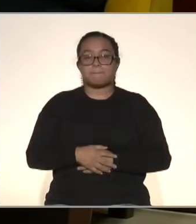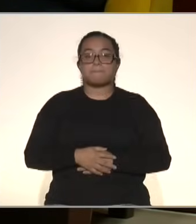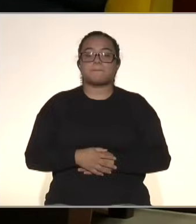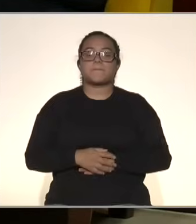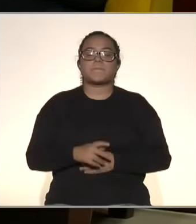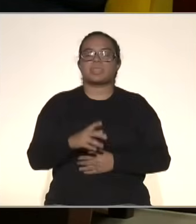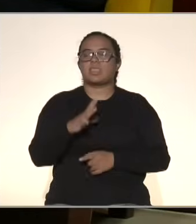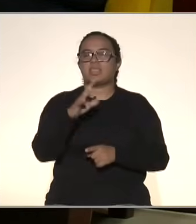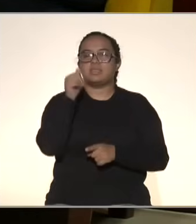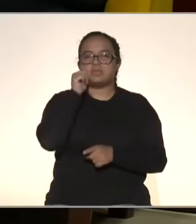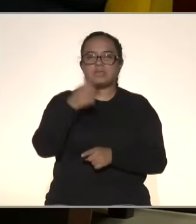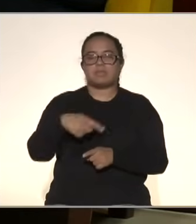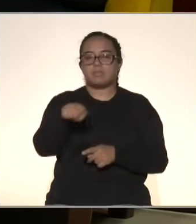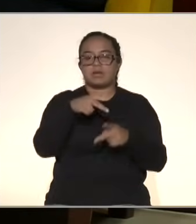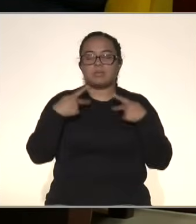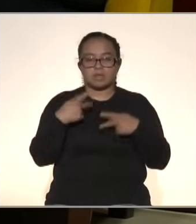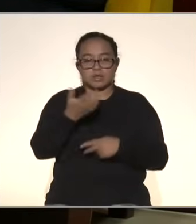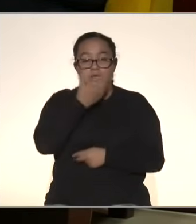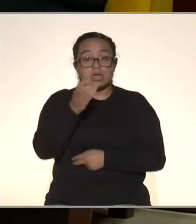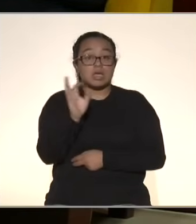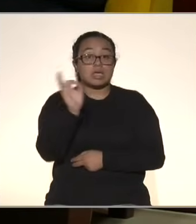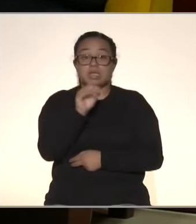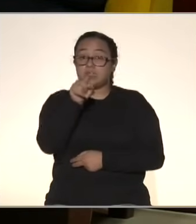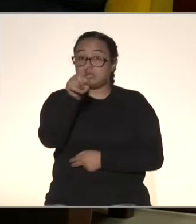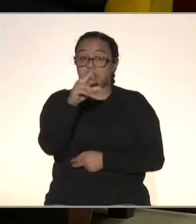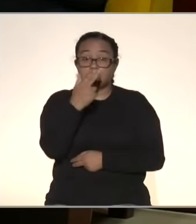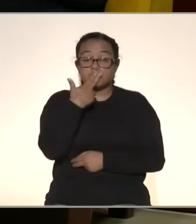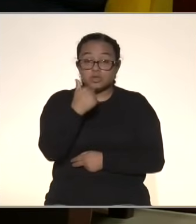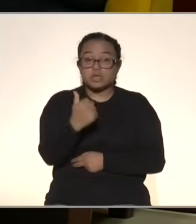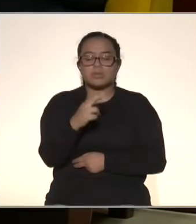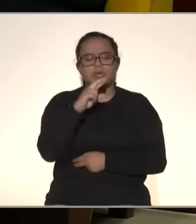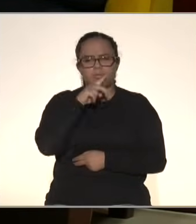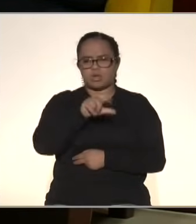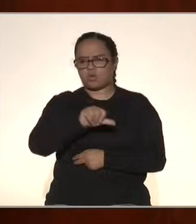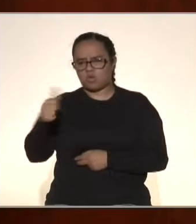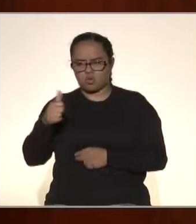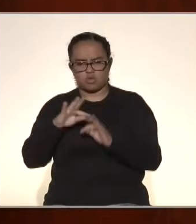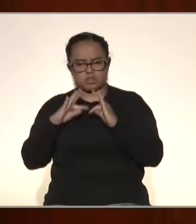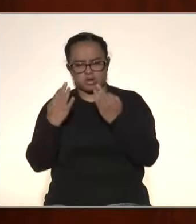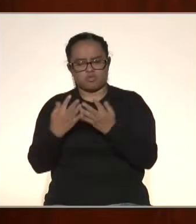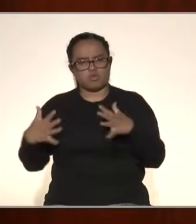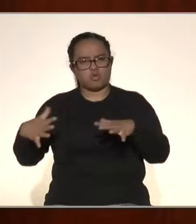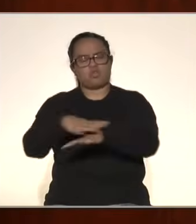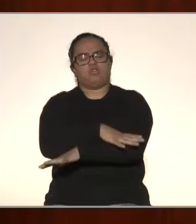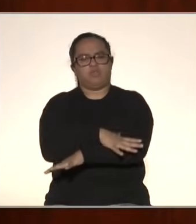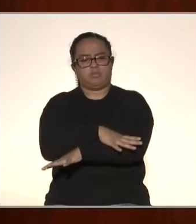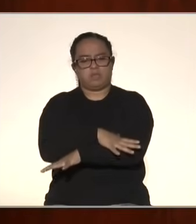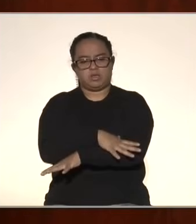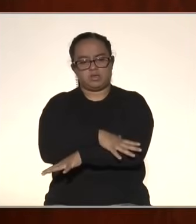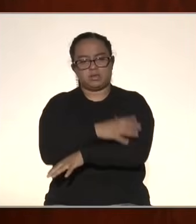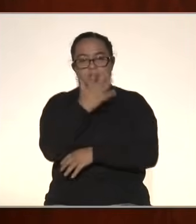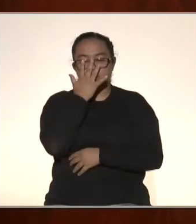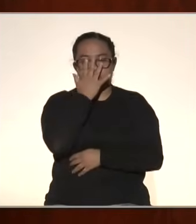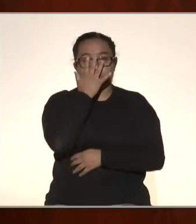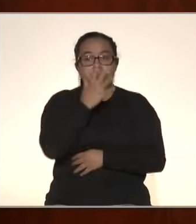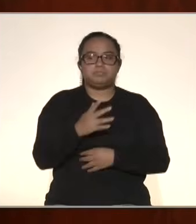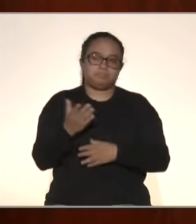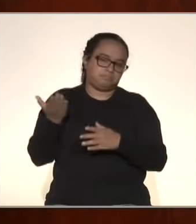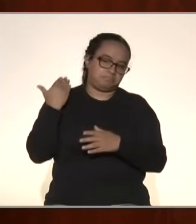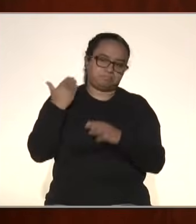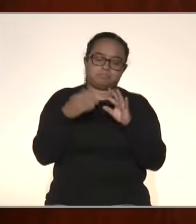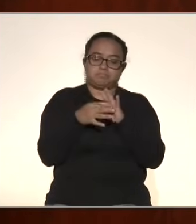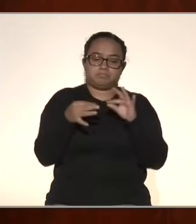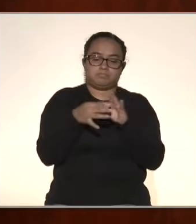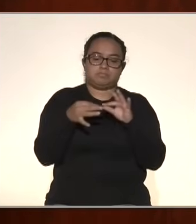premisa que seguimos mucho es, si no te funciona, hazlo de otra manera, ¿no? como lo comentaba